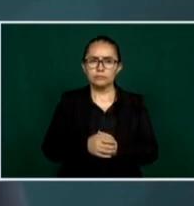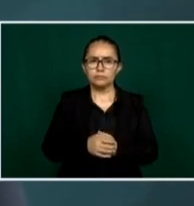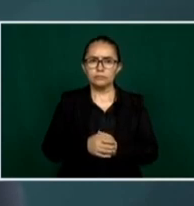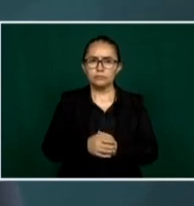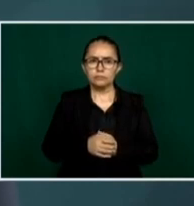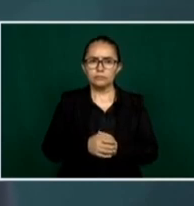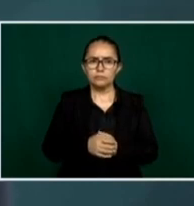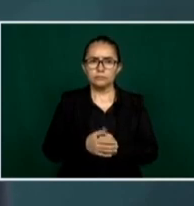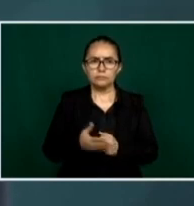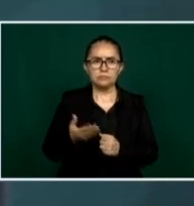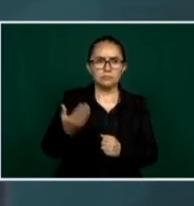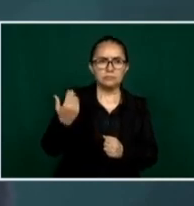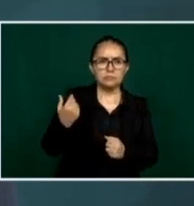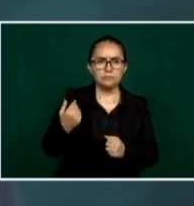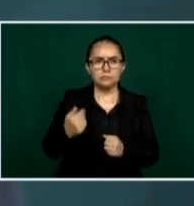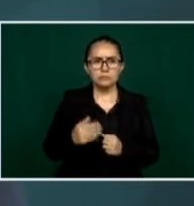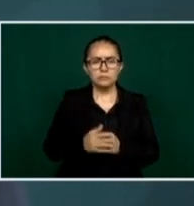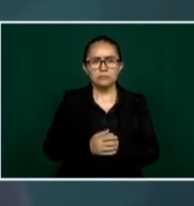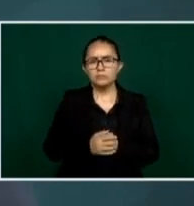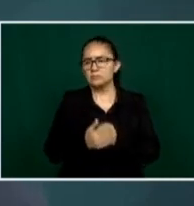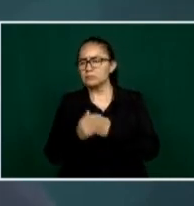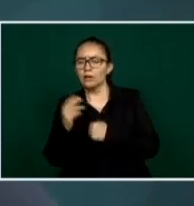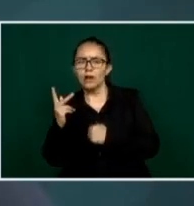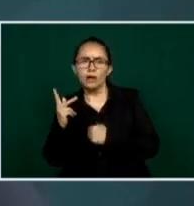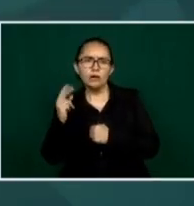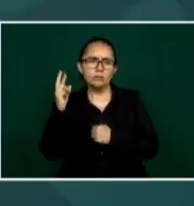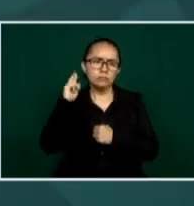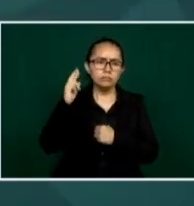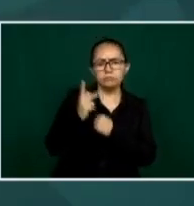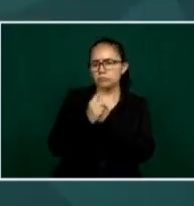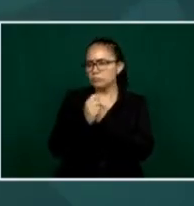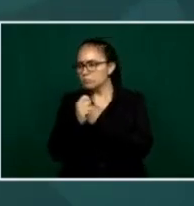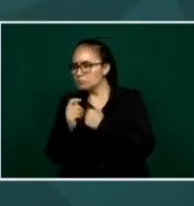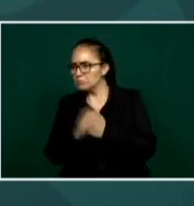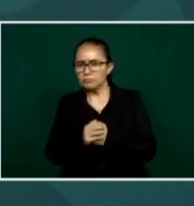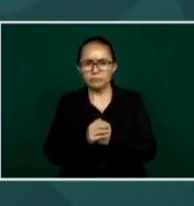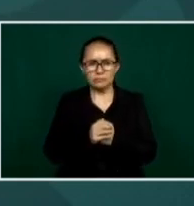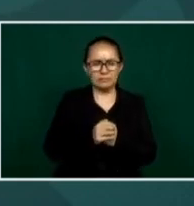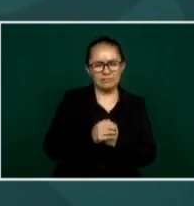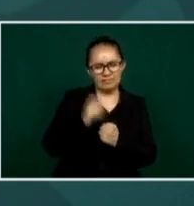Pone uno la radio, la televisión, y puede uno